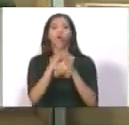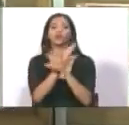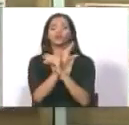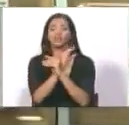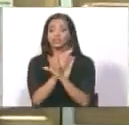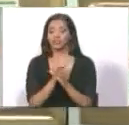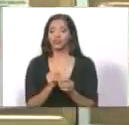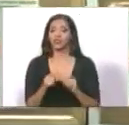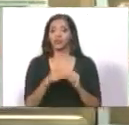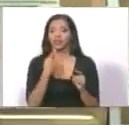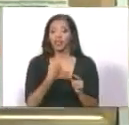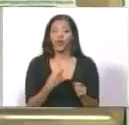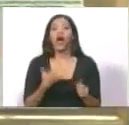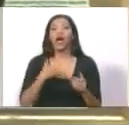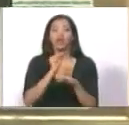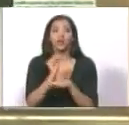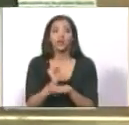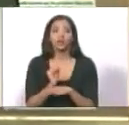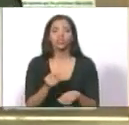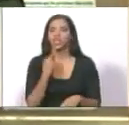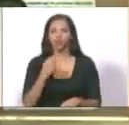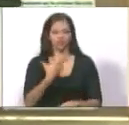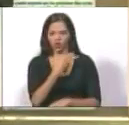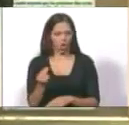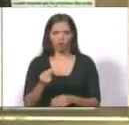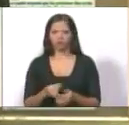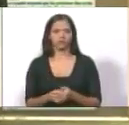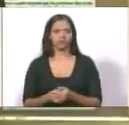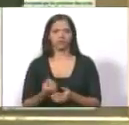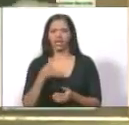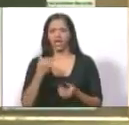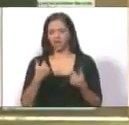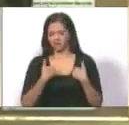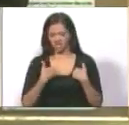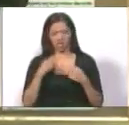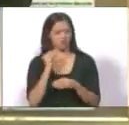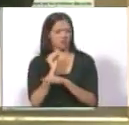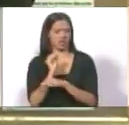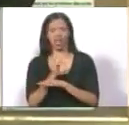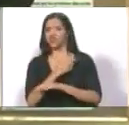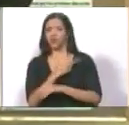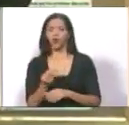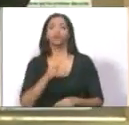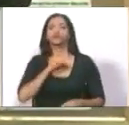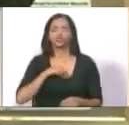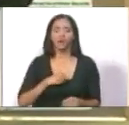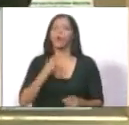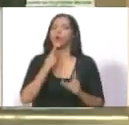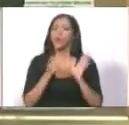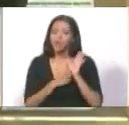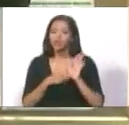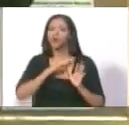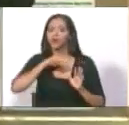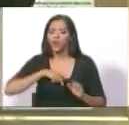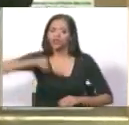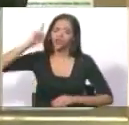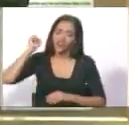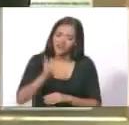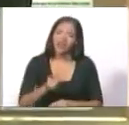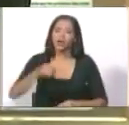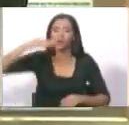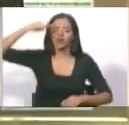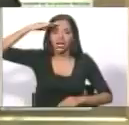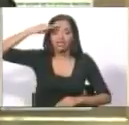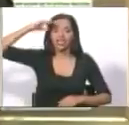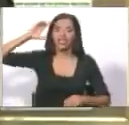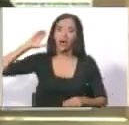ahorita, mire, hay que protegerlo, dijeron no. A nosotros no tienen que protegernos nadie, porque nosotros estamos cumpliendo con nuestro deber como soldados